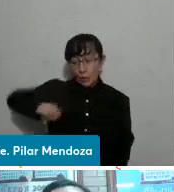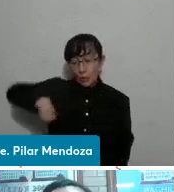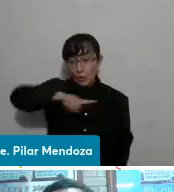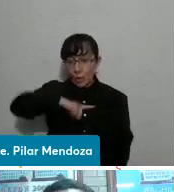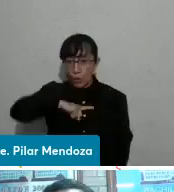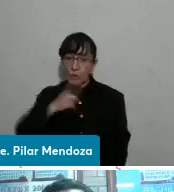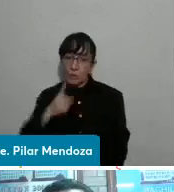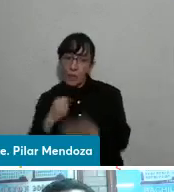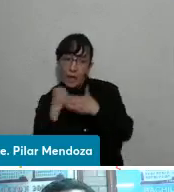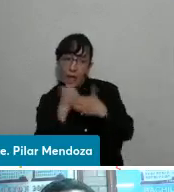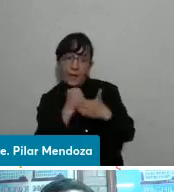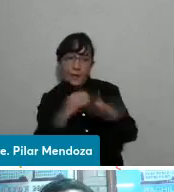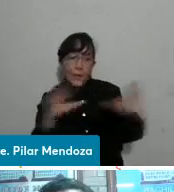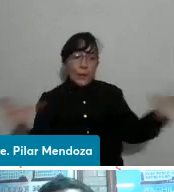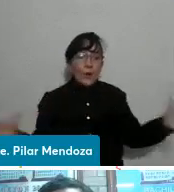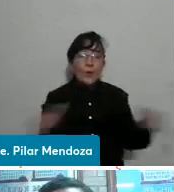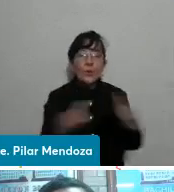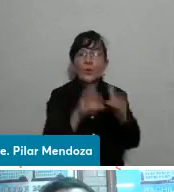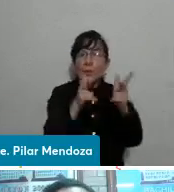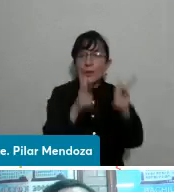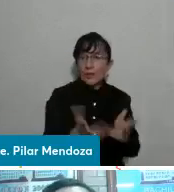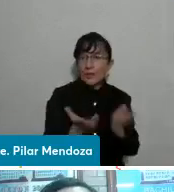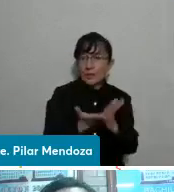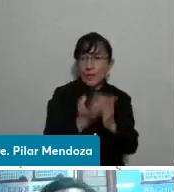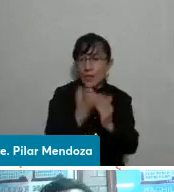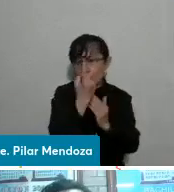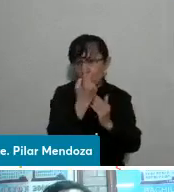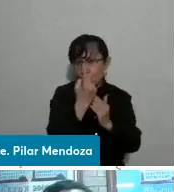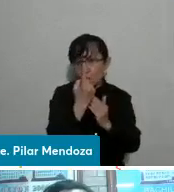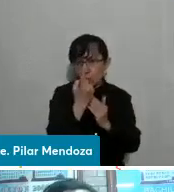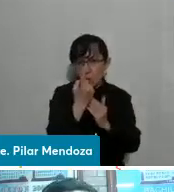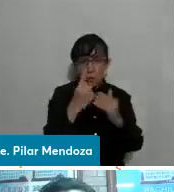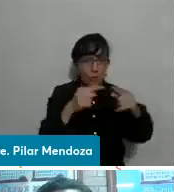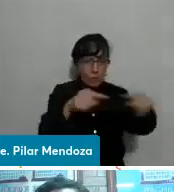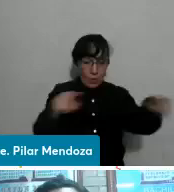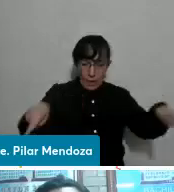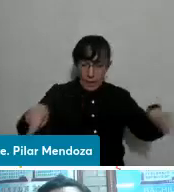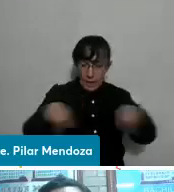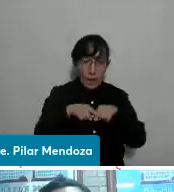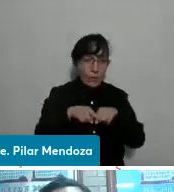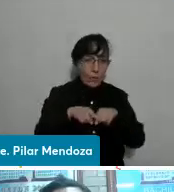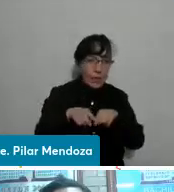al conjunto de los estudiantes que se encuentran en un aula y que todos pues, son diversos.